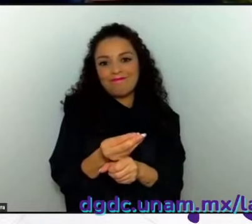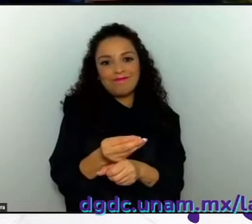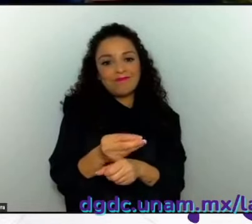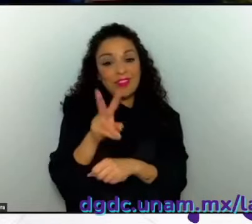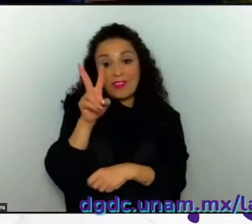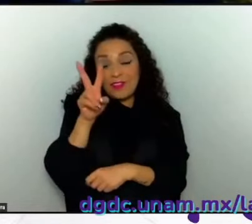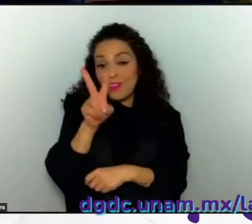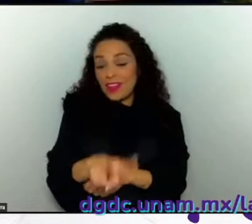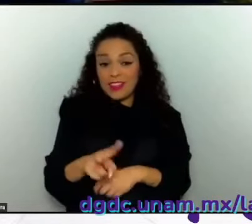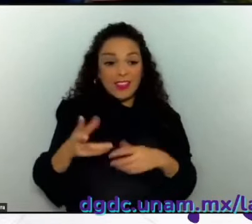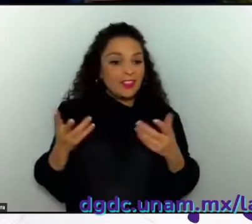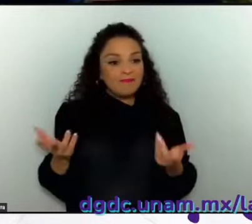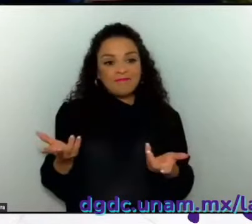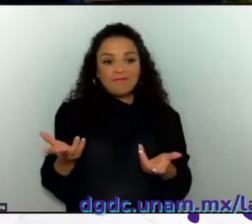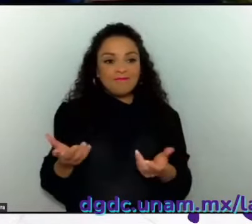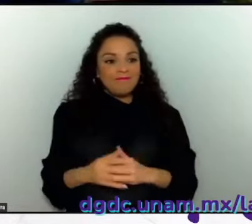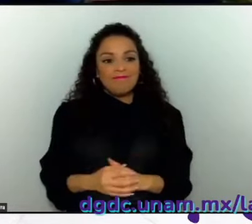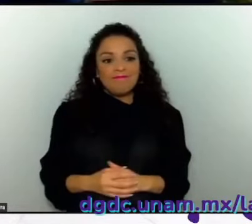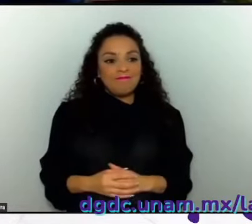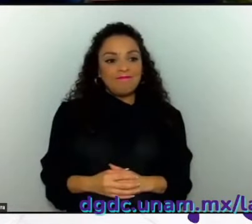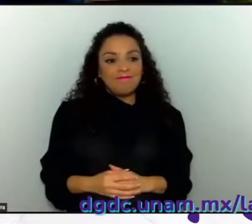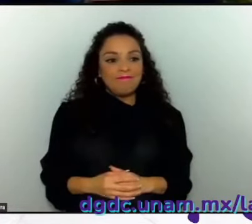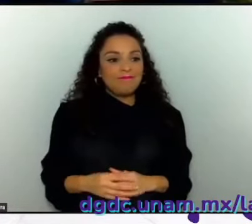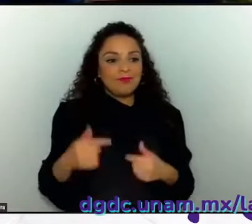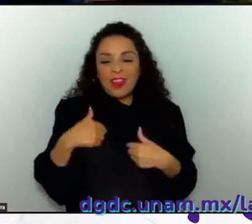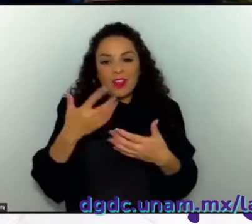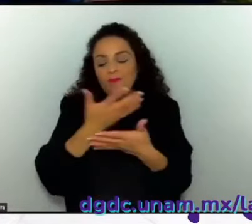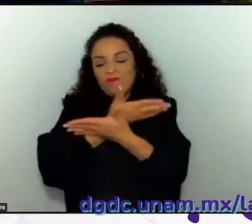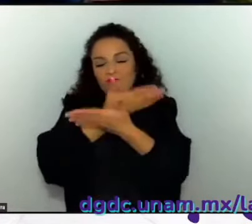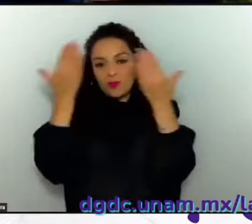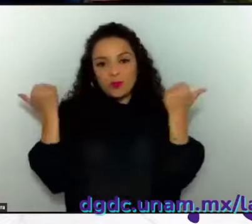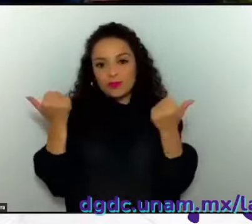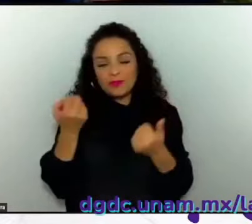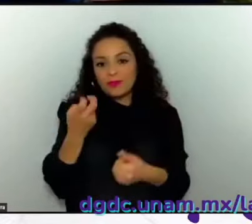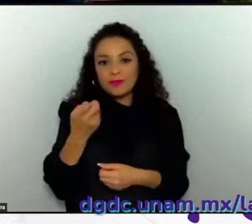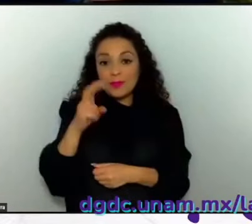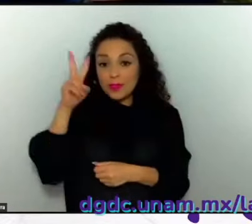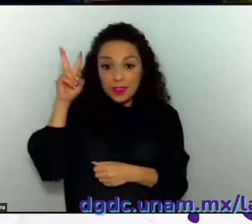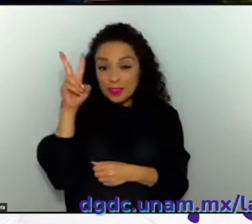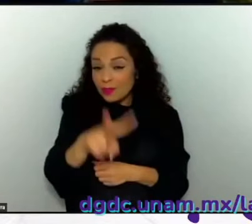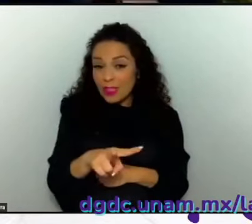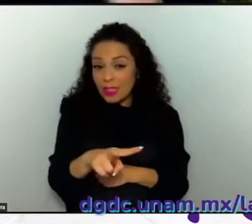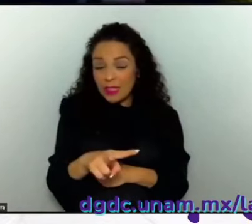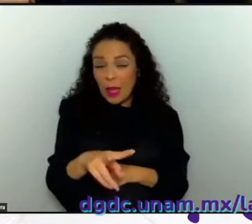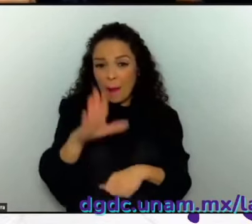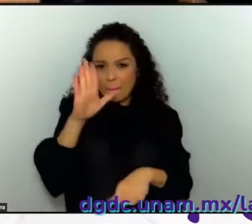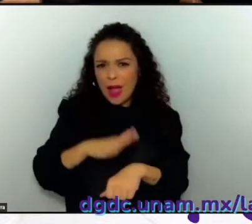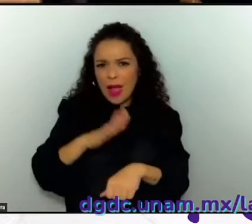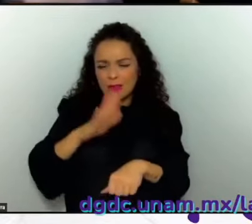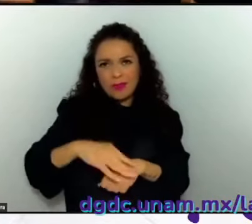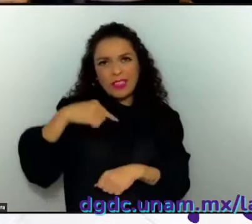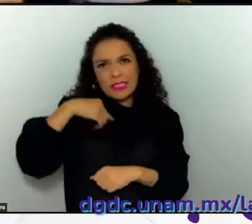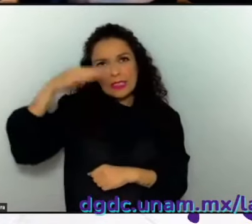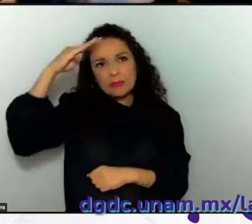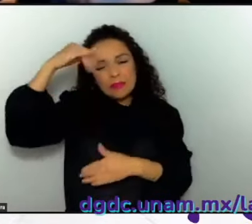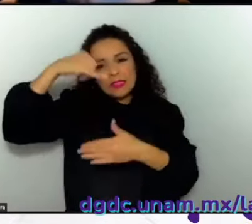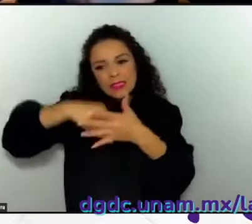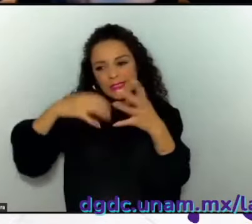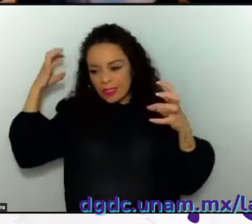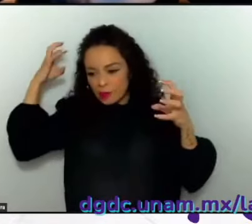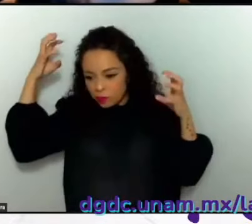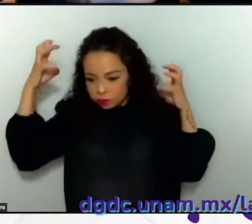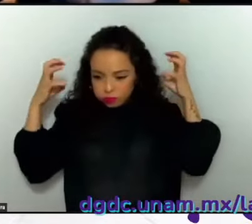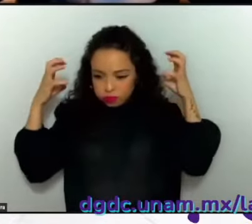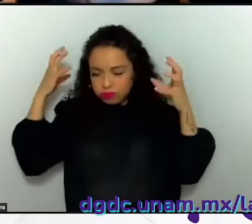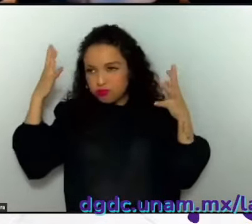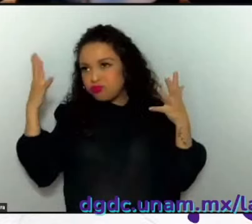qué, o sea, no sé, es una de esas cosas que en la vida, que por más que reflexiono, no encuentro la razón, porque